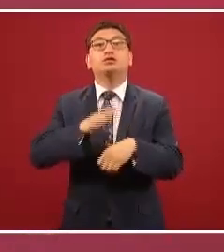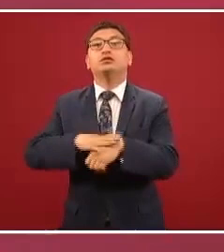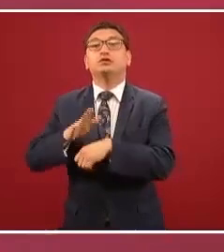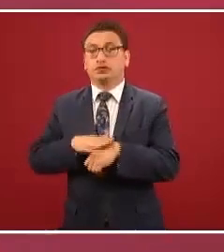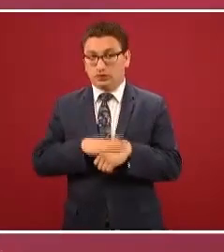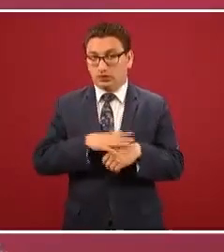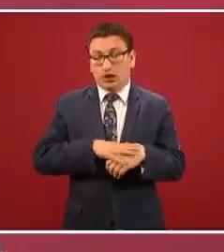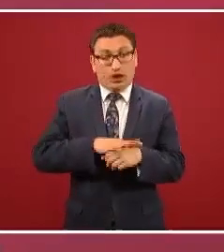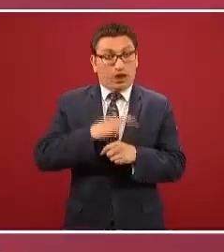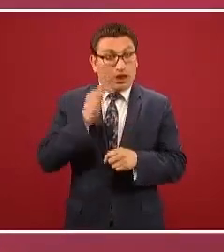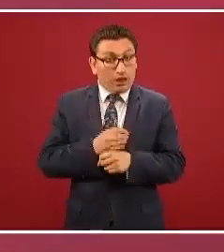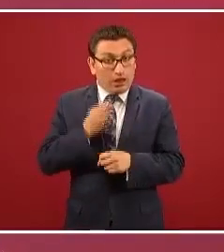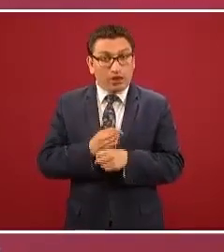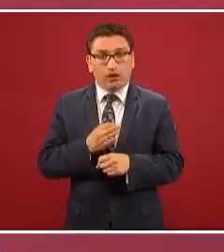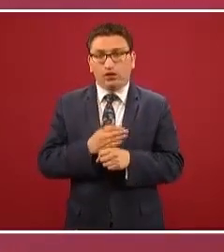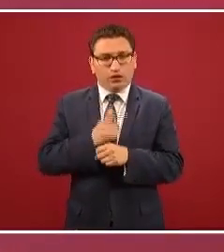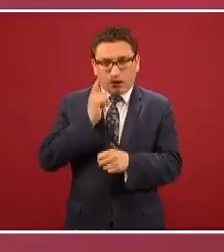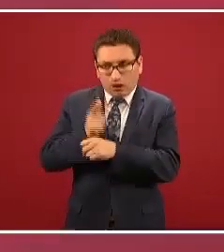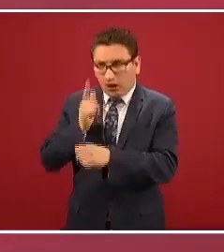no hay hasta el momento una demostración